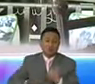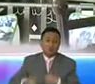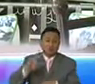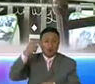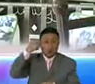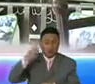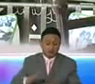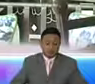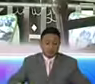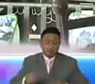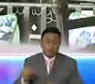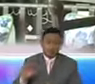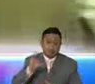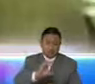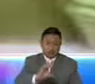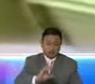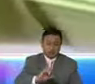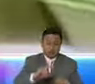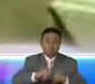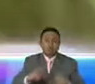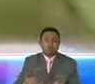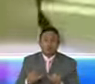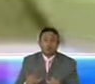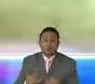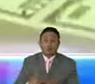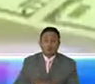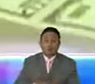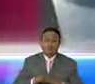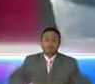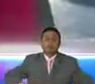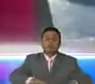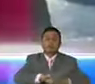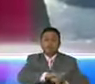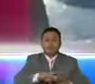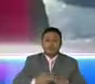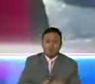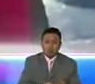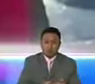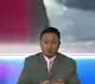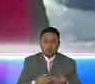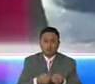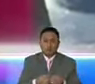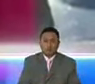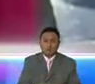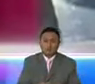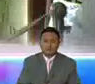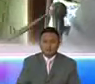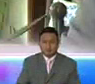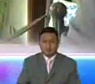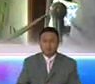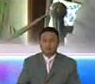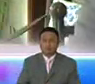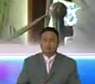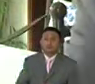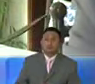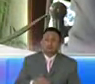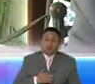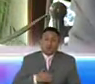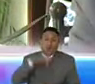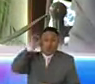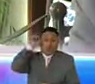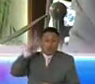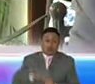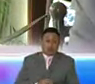en épocas de alto precio del petróleo, actualmente el Estado ha perdido recursos indispensables para la economía. Desde mi punto de vista, no